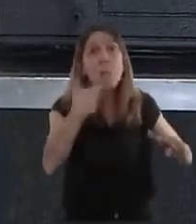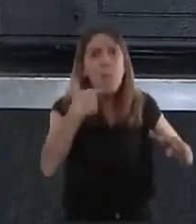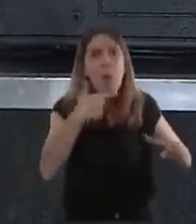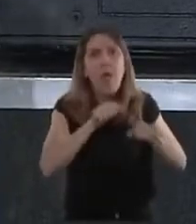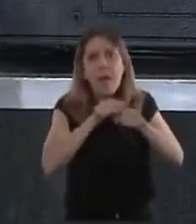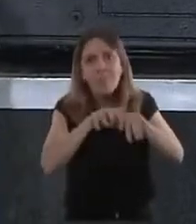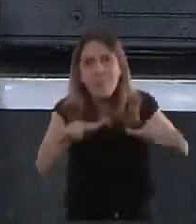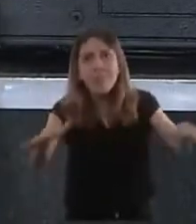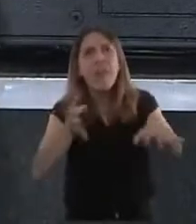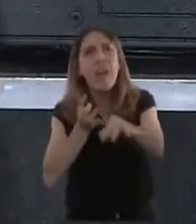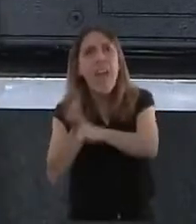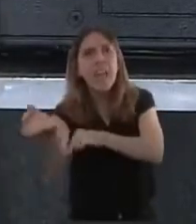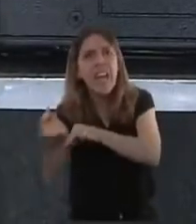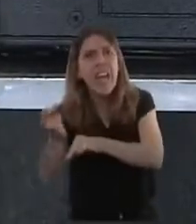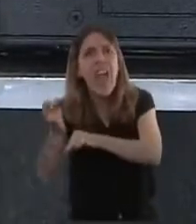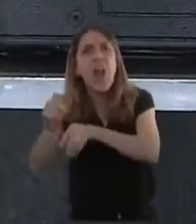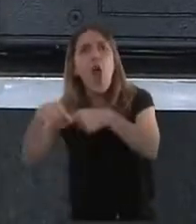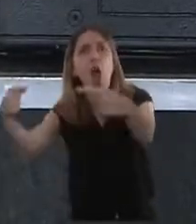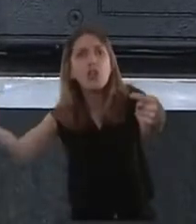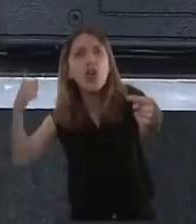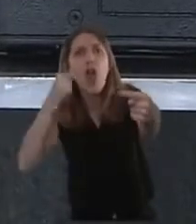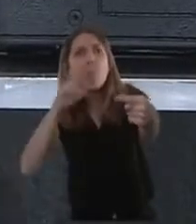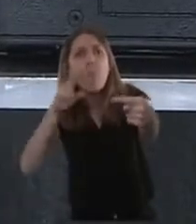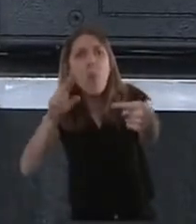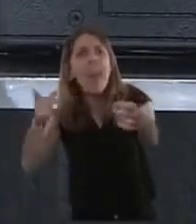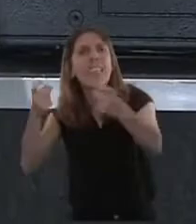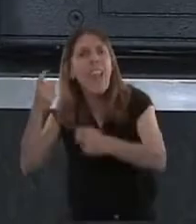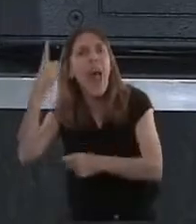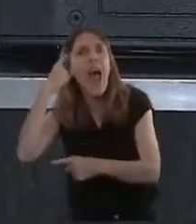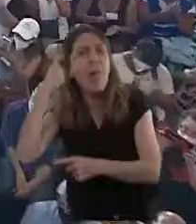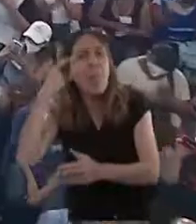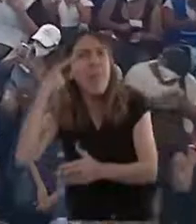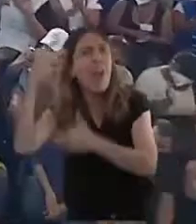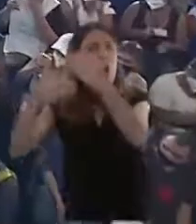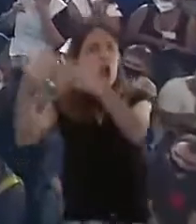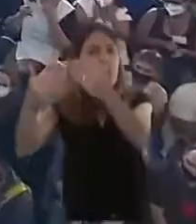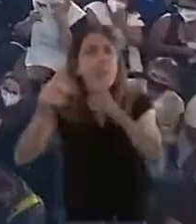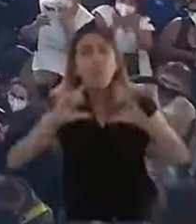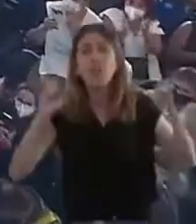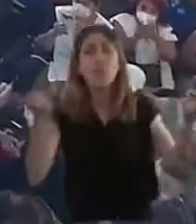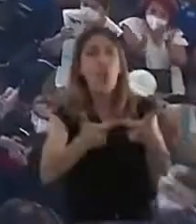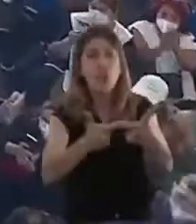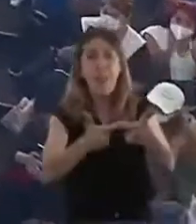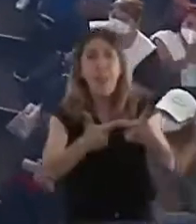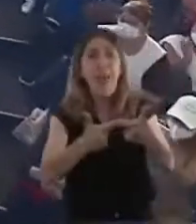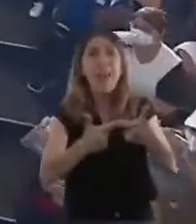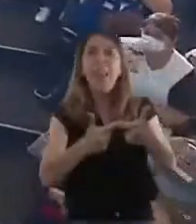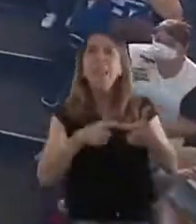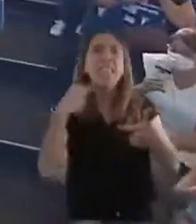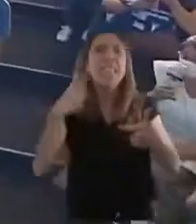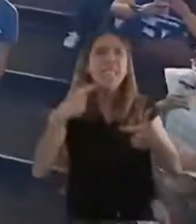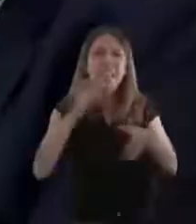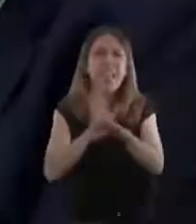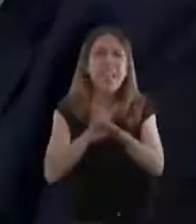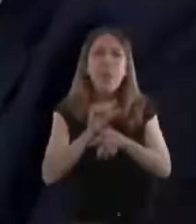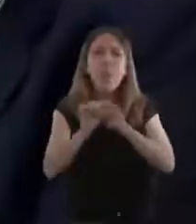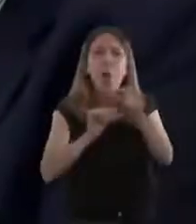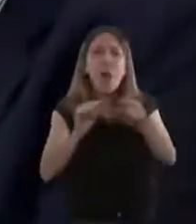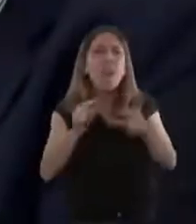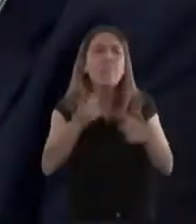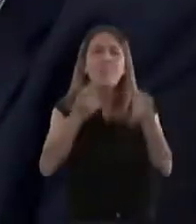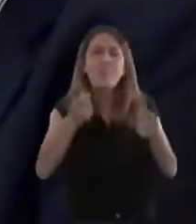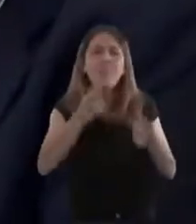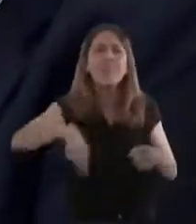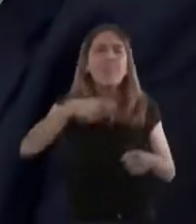otros hombres y mujeres que necesitan ser educados en una sociedad que cada día requiere que seamos mejores